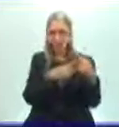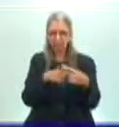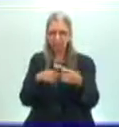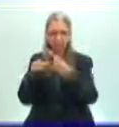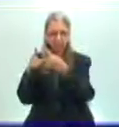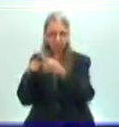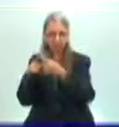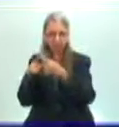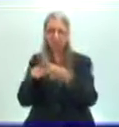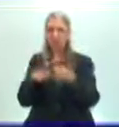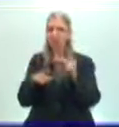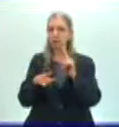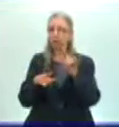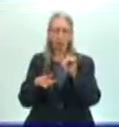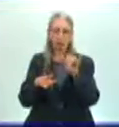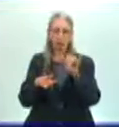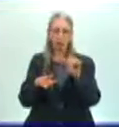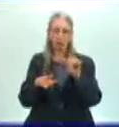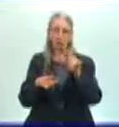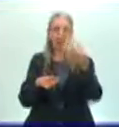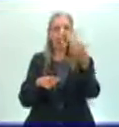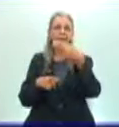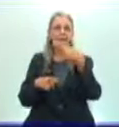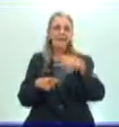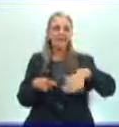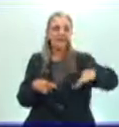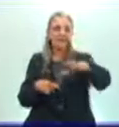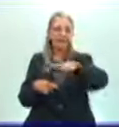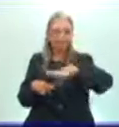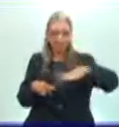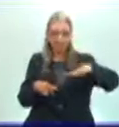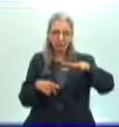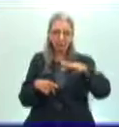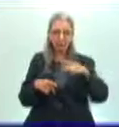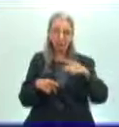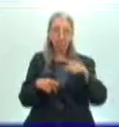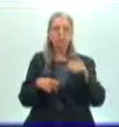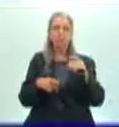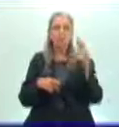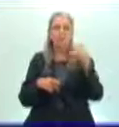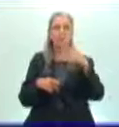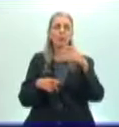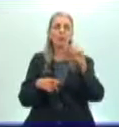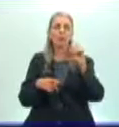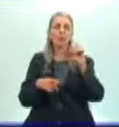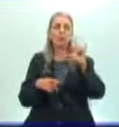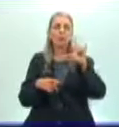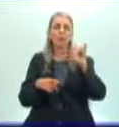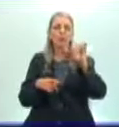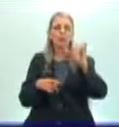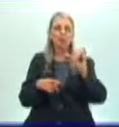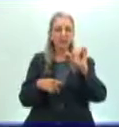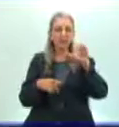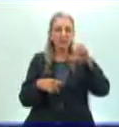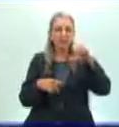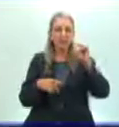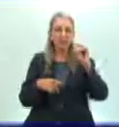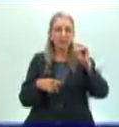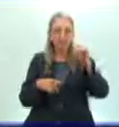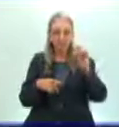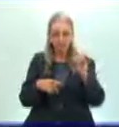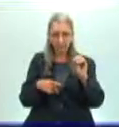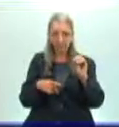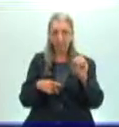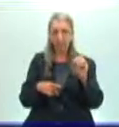el perímetro de un polígono. Siempre les dejo, recuerden, una dirección donde pueden ir a internet y descargar la presentación. Ahí vamos a ver